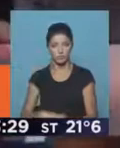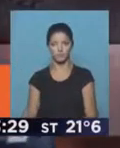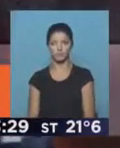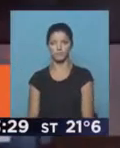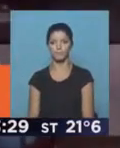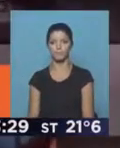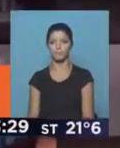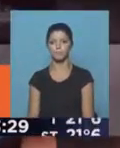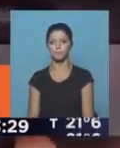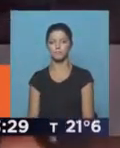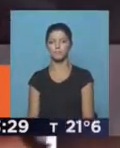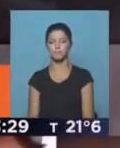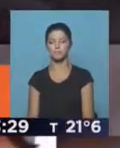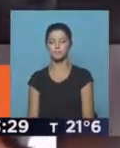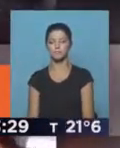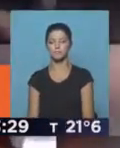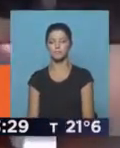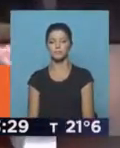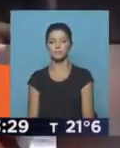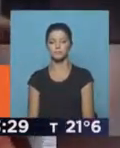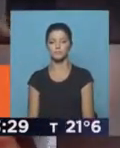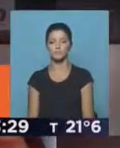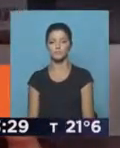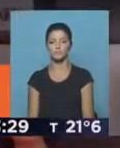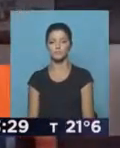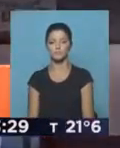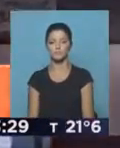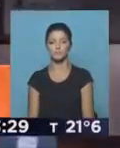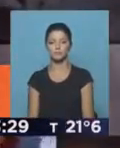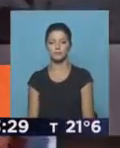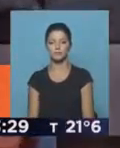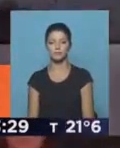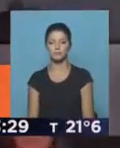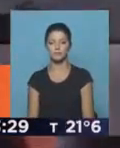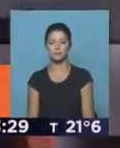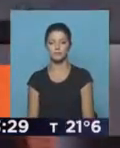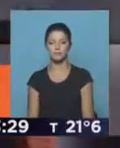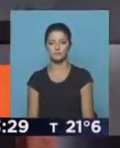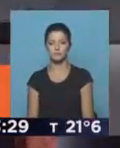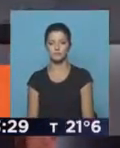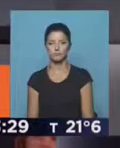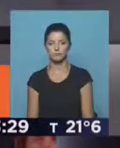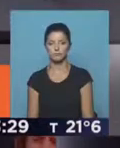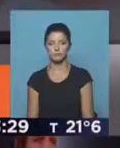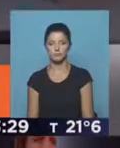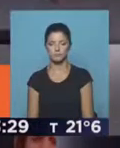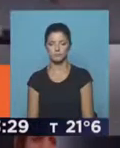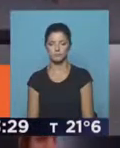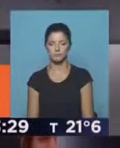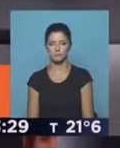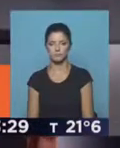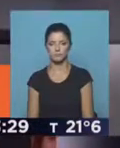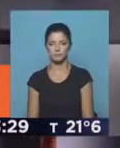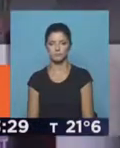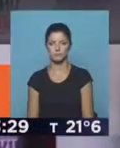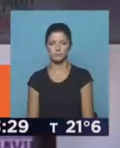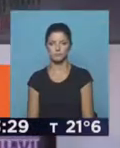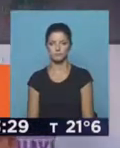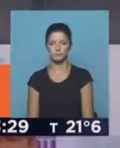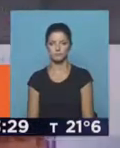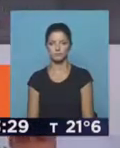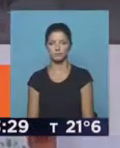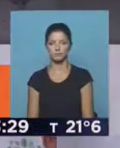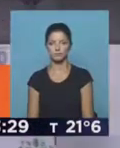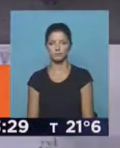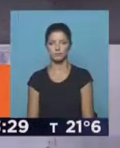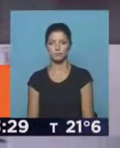neye, nasıl hükümet edeceklerinizi gösteriyorsunuz. O yasak diyecek, yasak olacak. Bu serbest